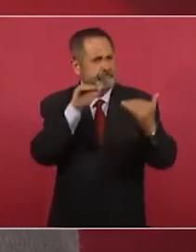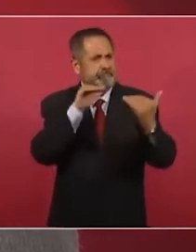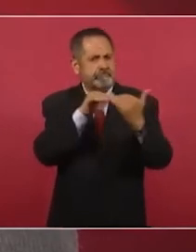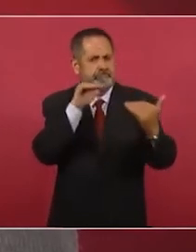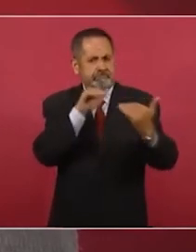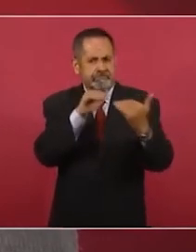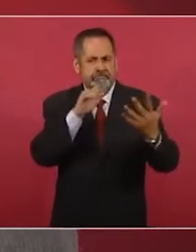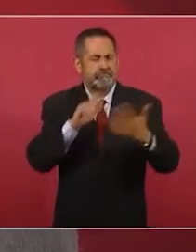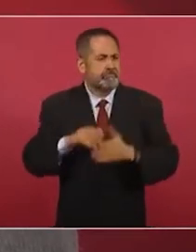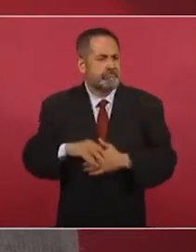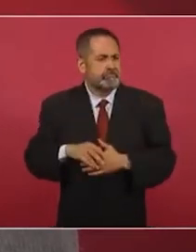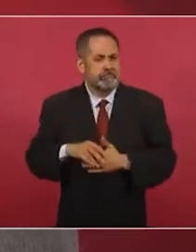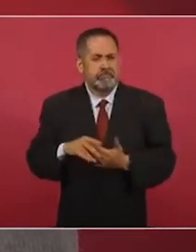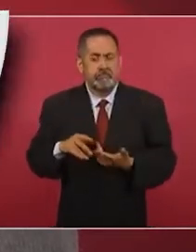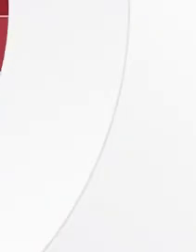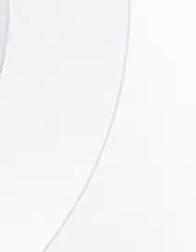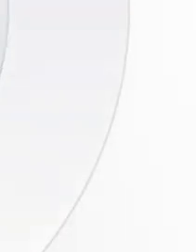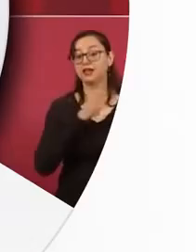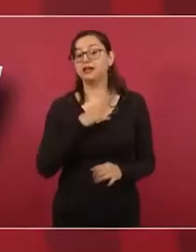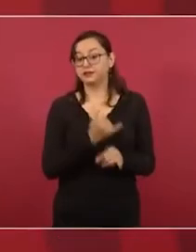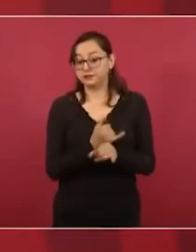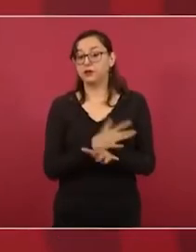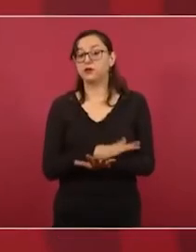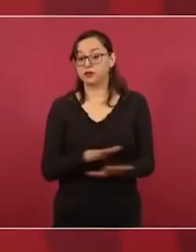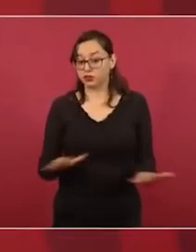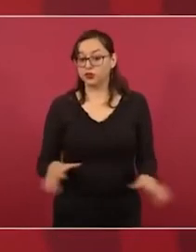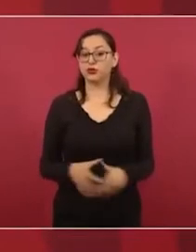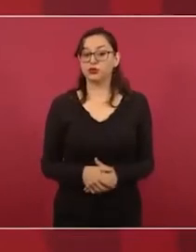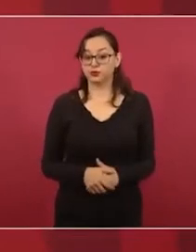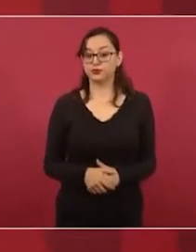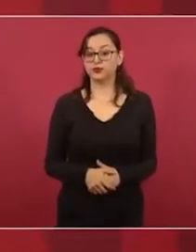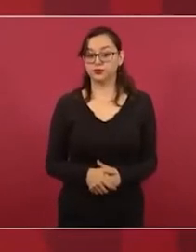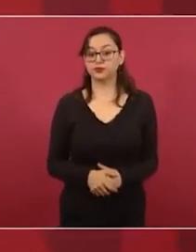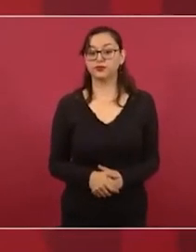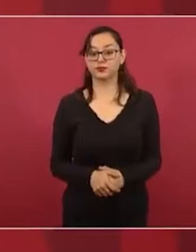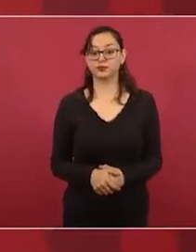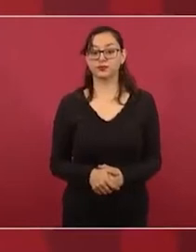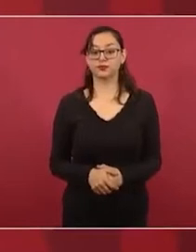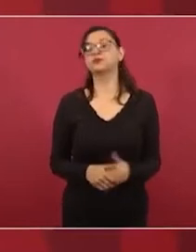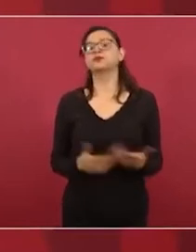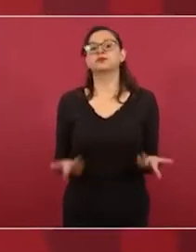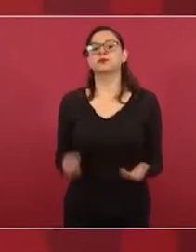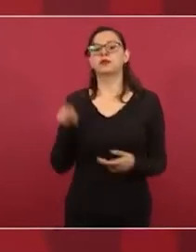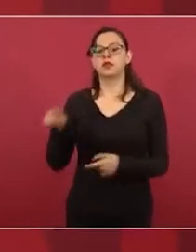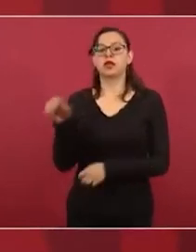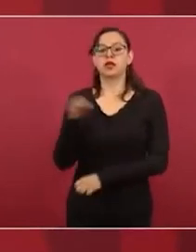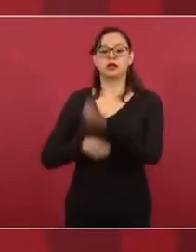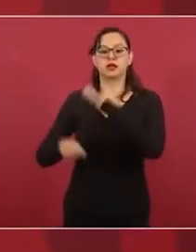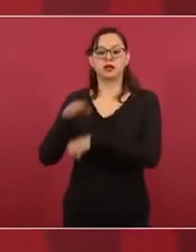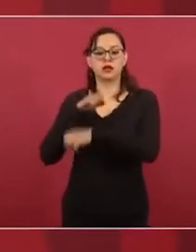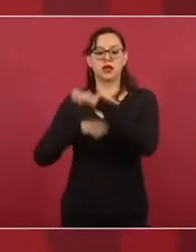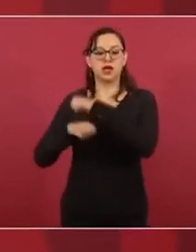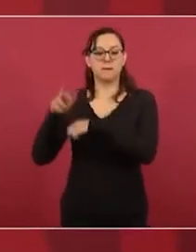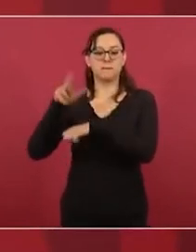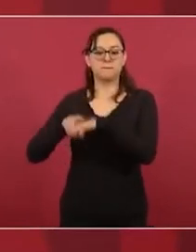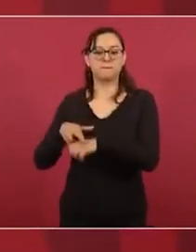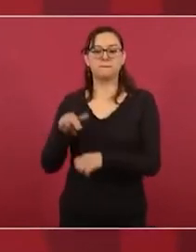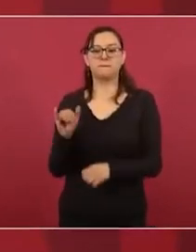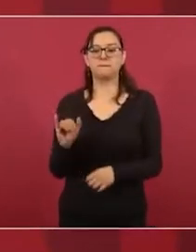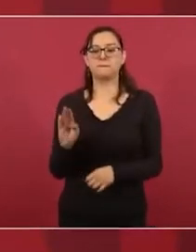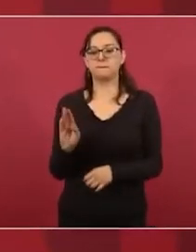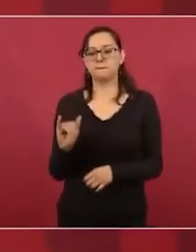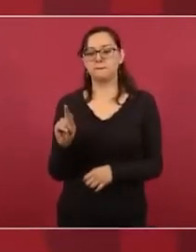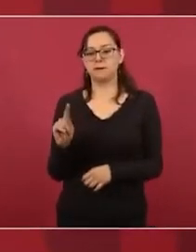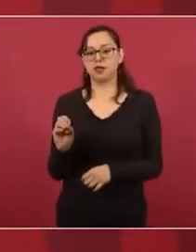o nacieron en Estados Unidos. Esta empresa, Vitol, que es muy famosa en todo